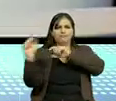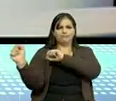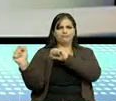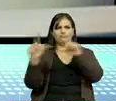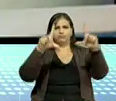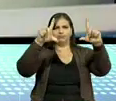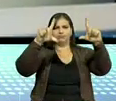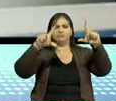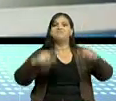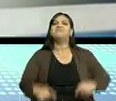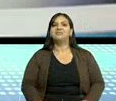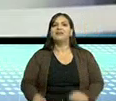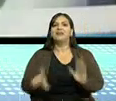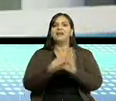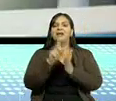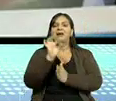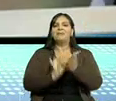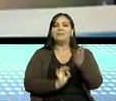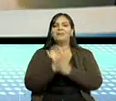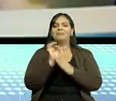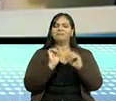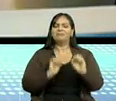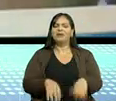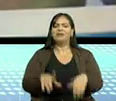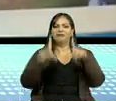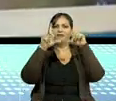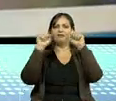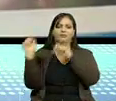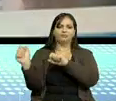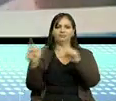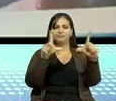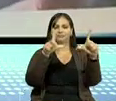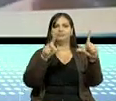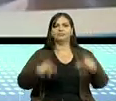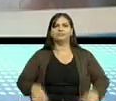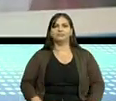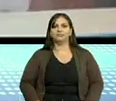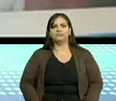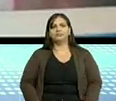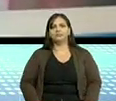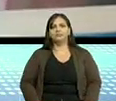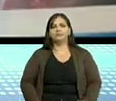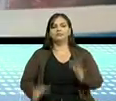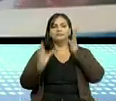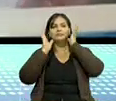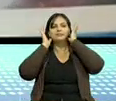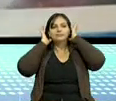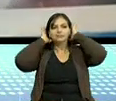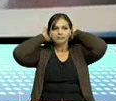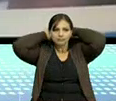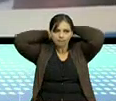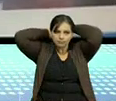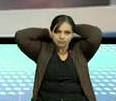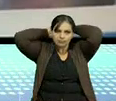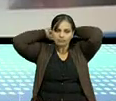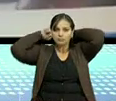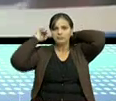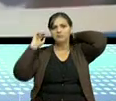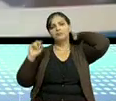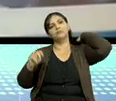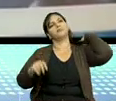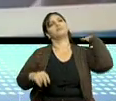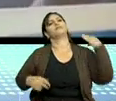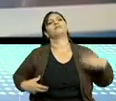precisamente los actos vandálicos y delictivos que tiene esta gente. Esperemos que no se inventen de otra, ya que se los tumba por un lado y ellos